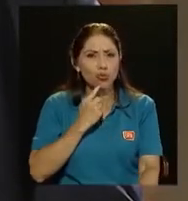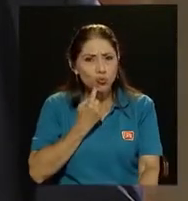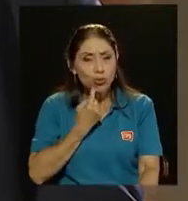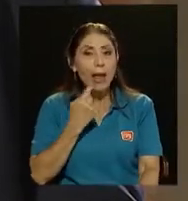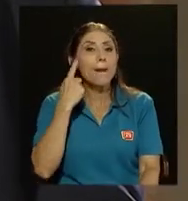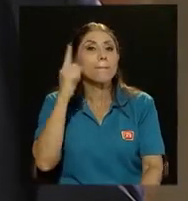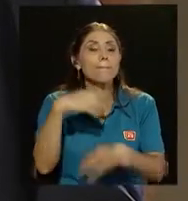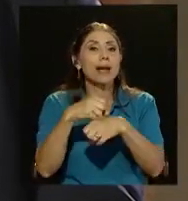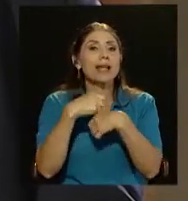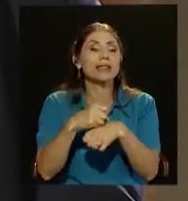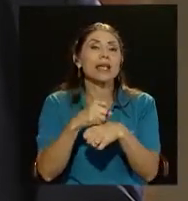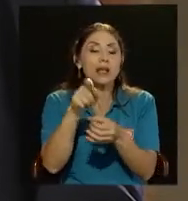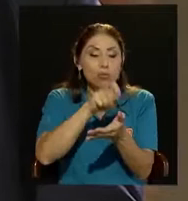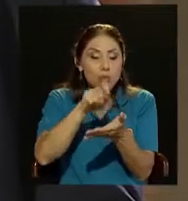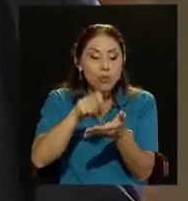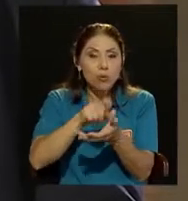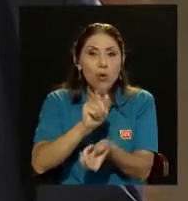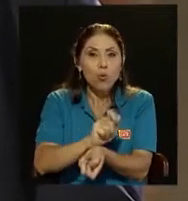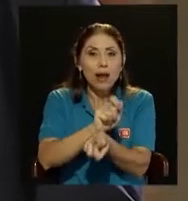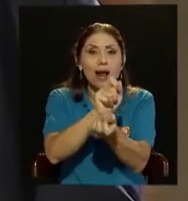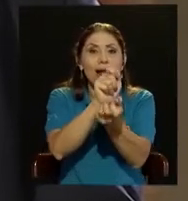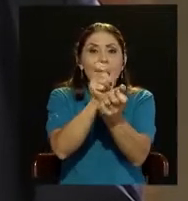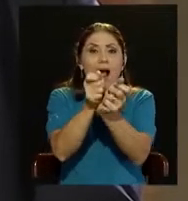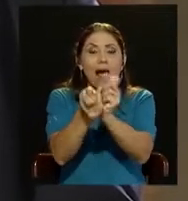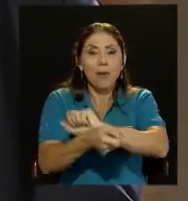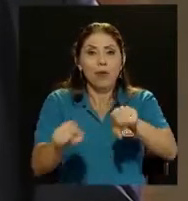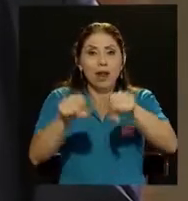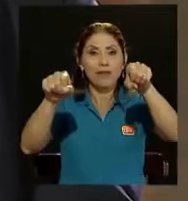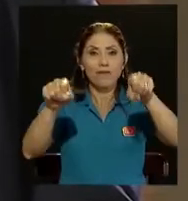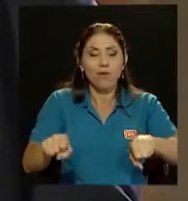asilo en Europa, y ojalá vamos a lograr